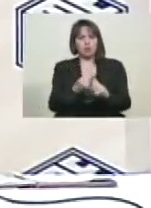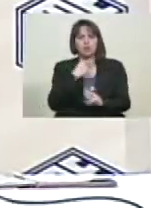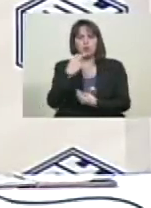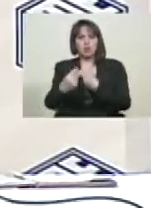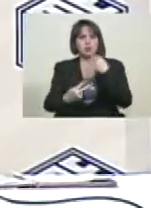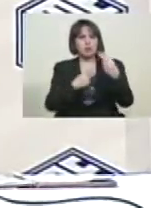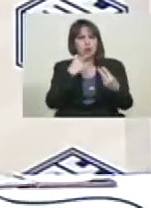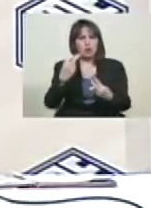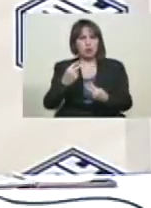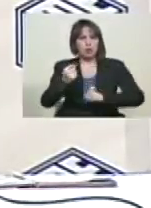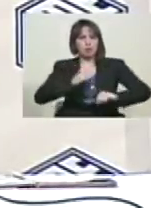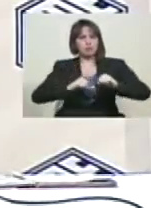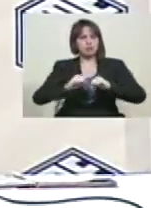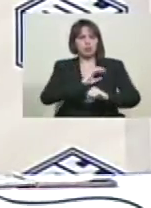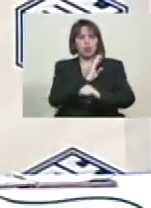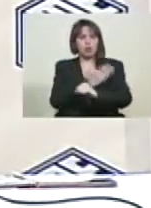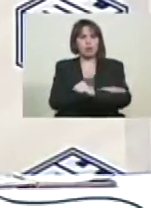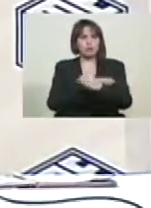del Poder Popular,